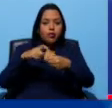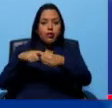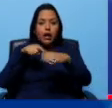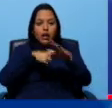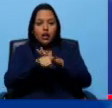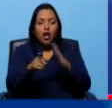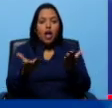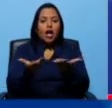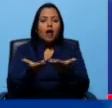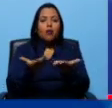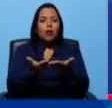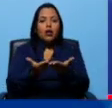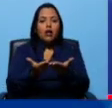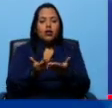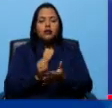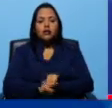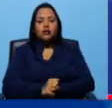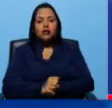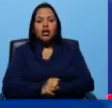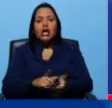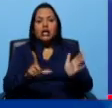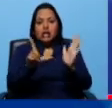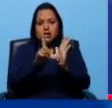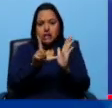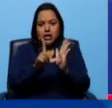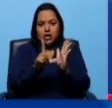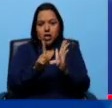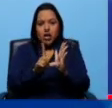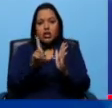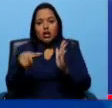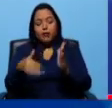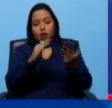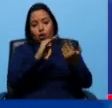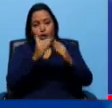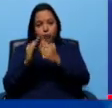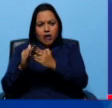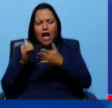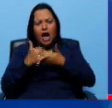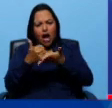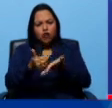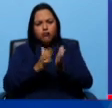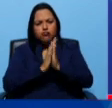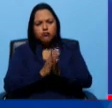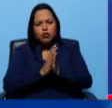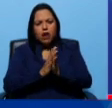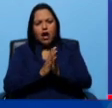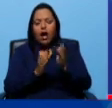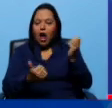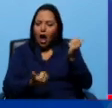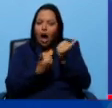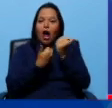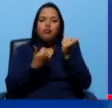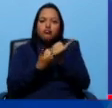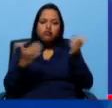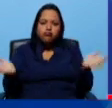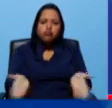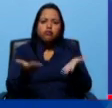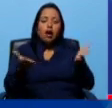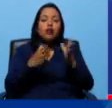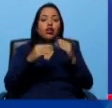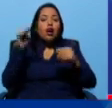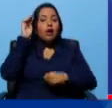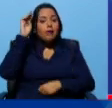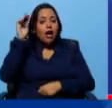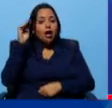de clases en escuelas, liceos, y que las comunidades nos ayuden a ir a apoyar a todos estos docentes